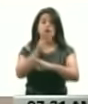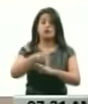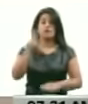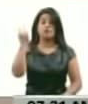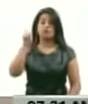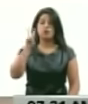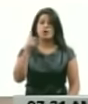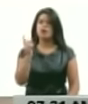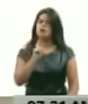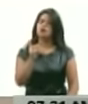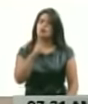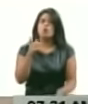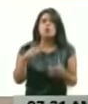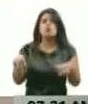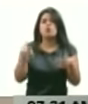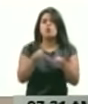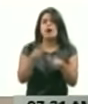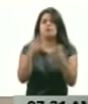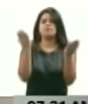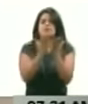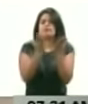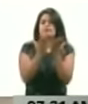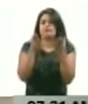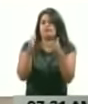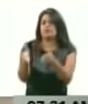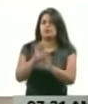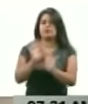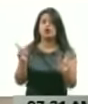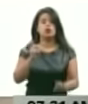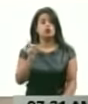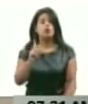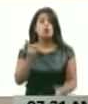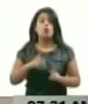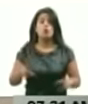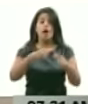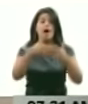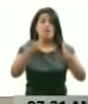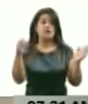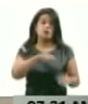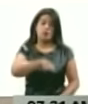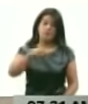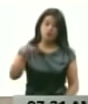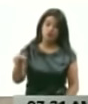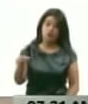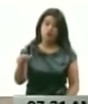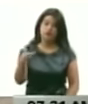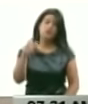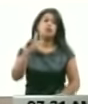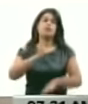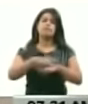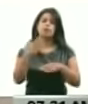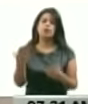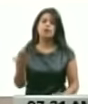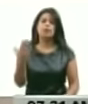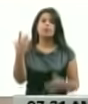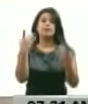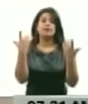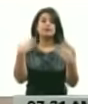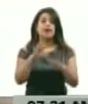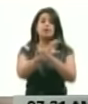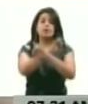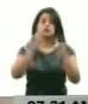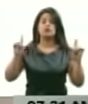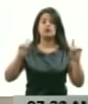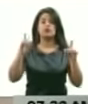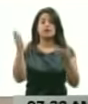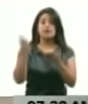ese espacio solamente académico y se convierta en un espacio abierto a la gente. Porque la democratización del libro,